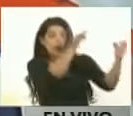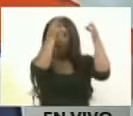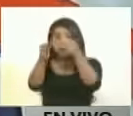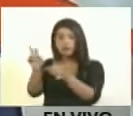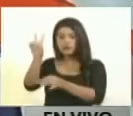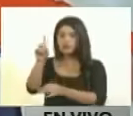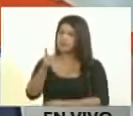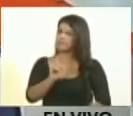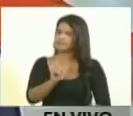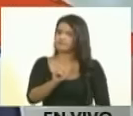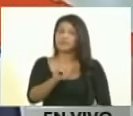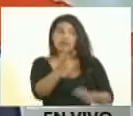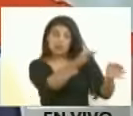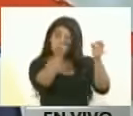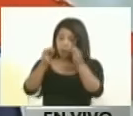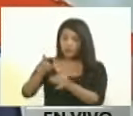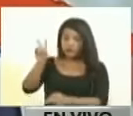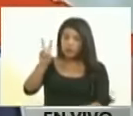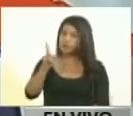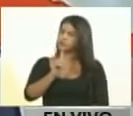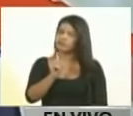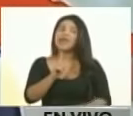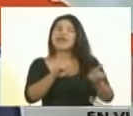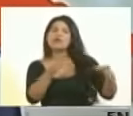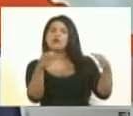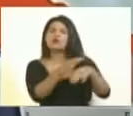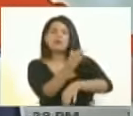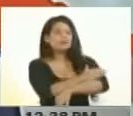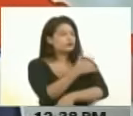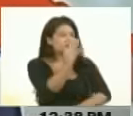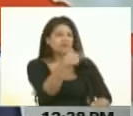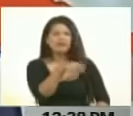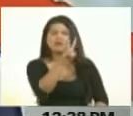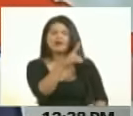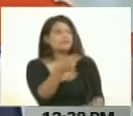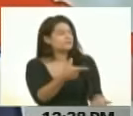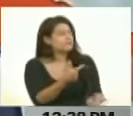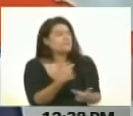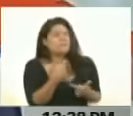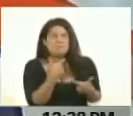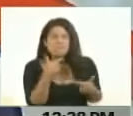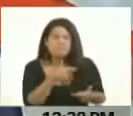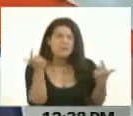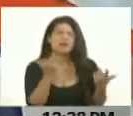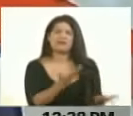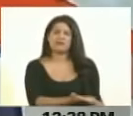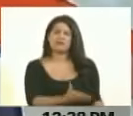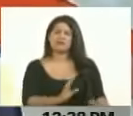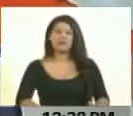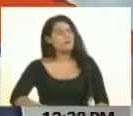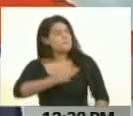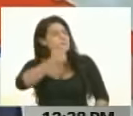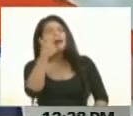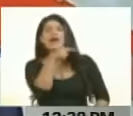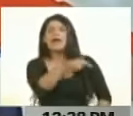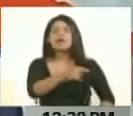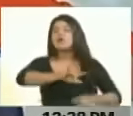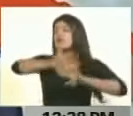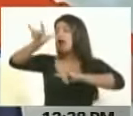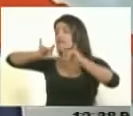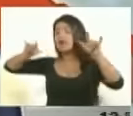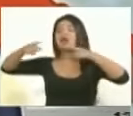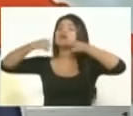es lo que pretende esa derecha paupérrima, que lo que da es vergüenza. Que andan por el mundo desprestigiando a nuestro